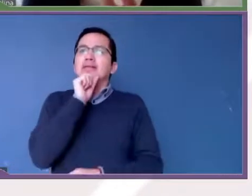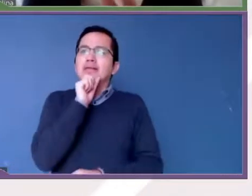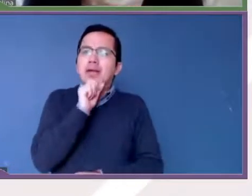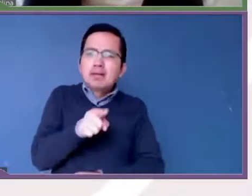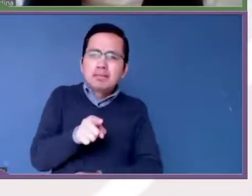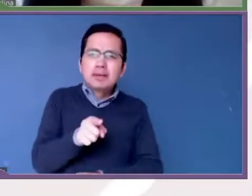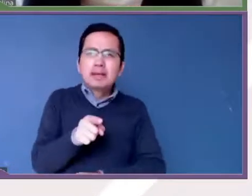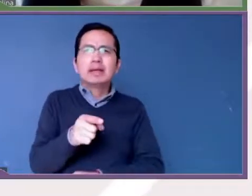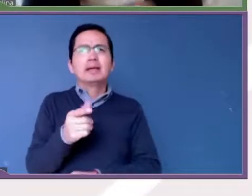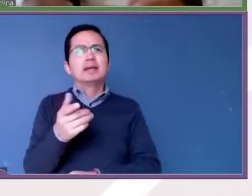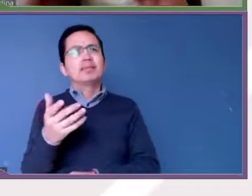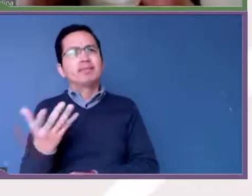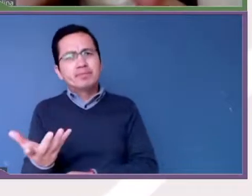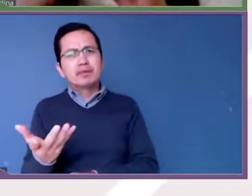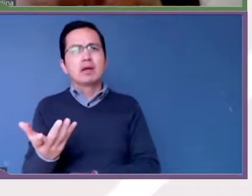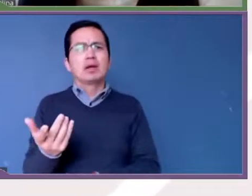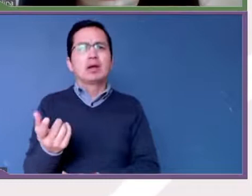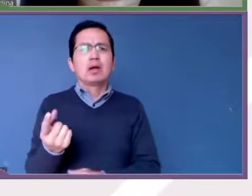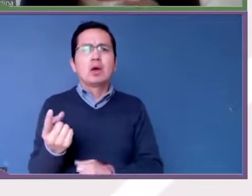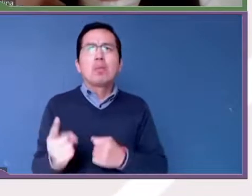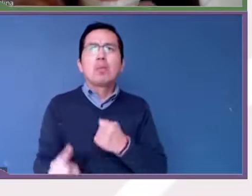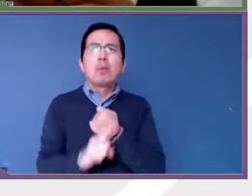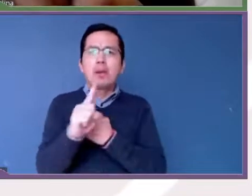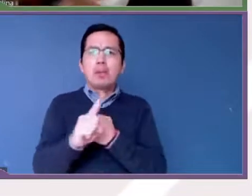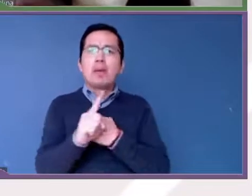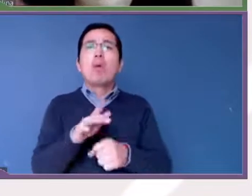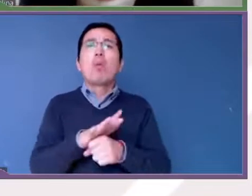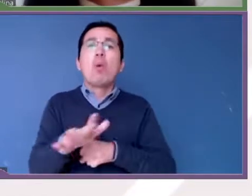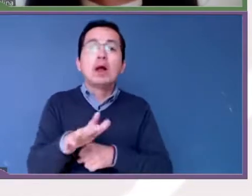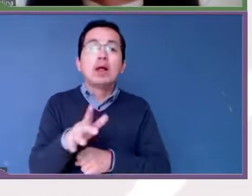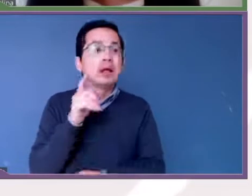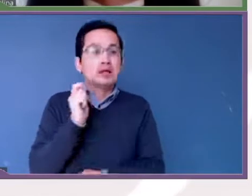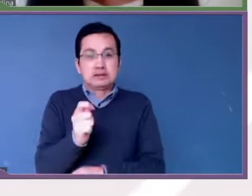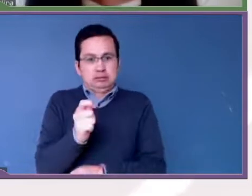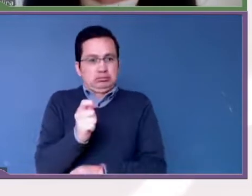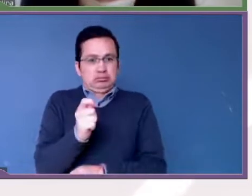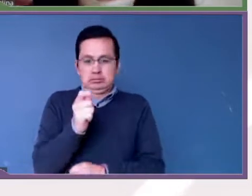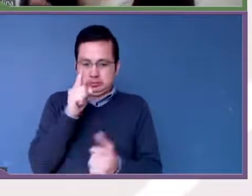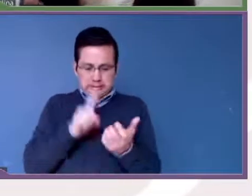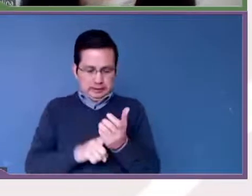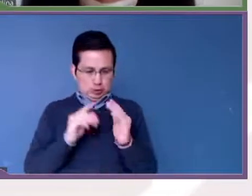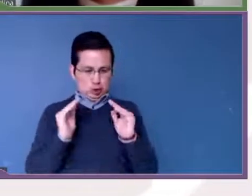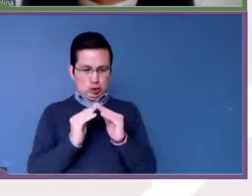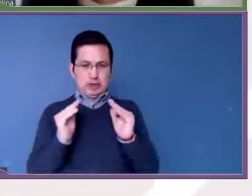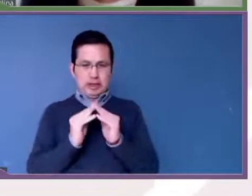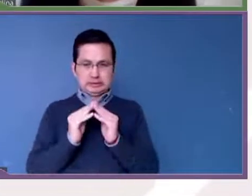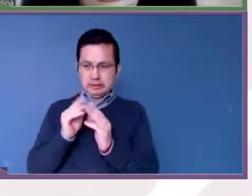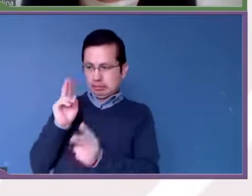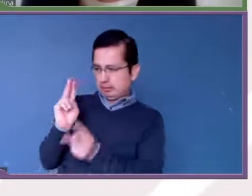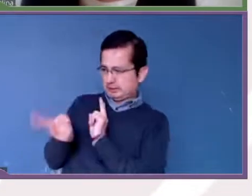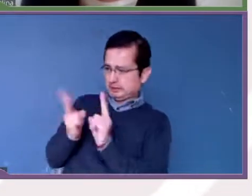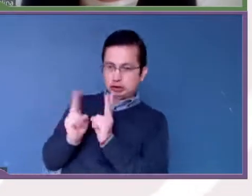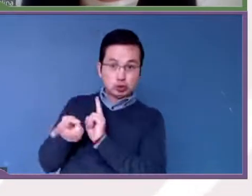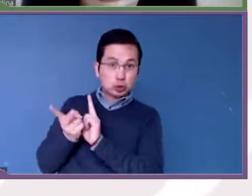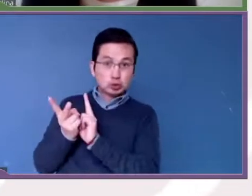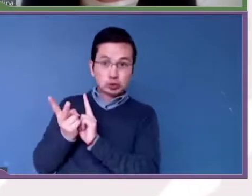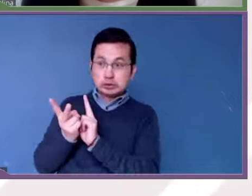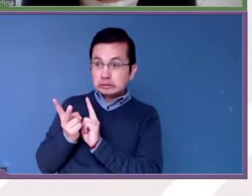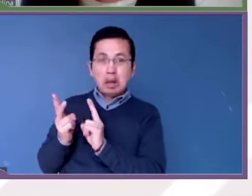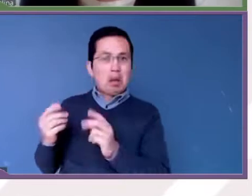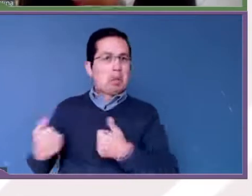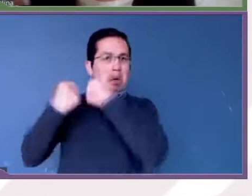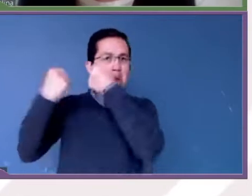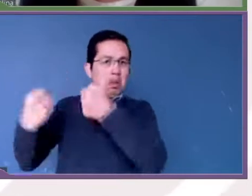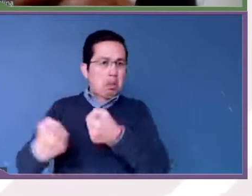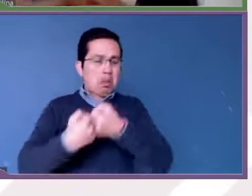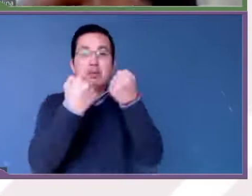problemas de confrontación entre vecinos por la enfermedad, ¿no?